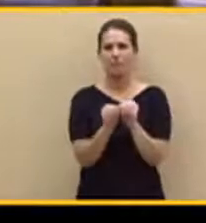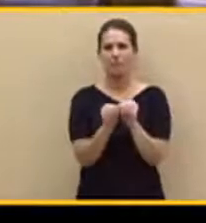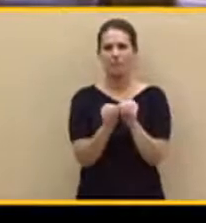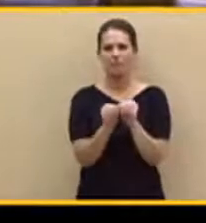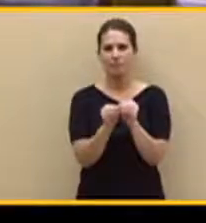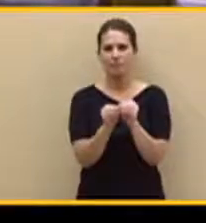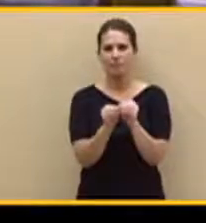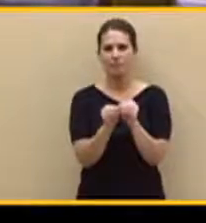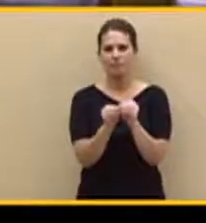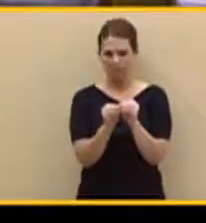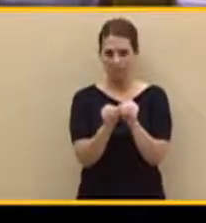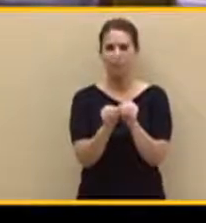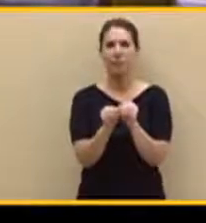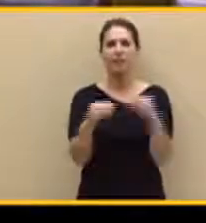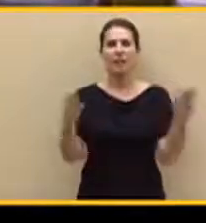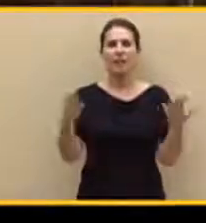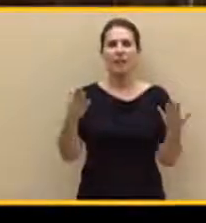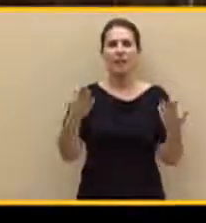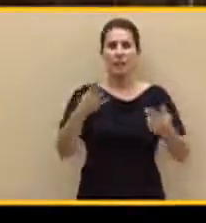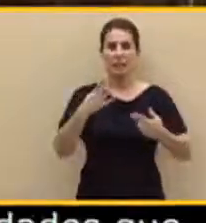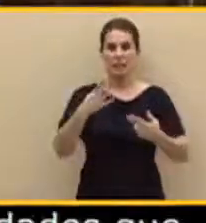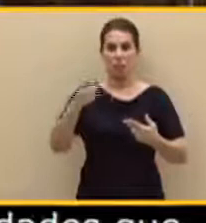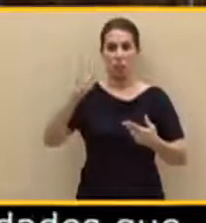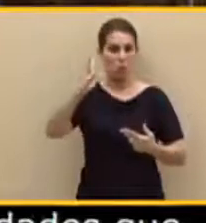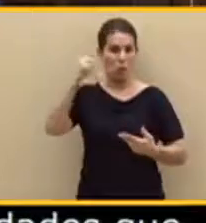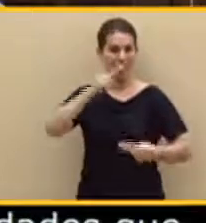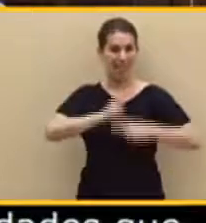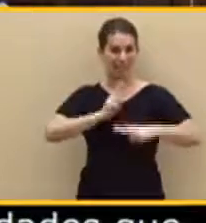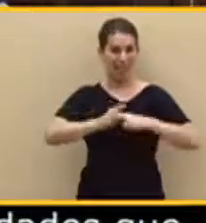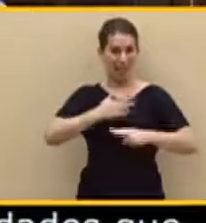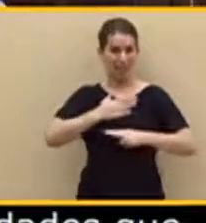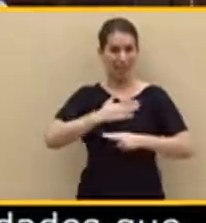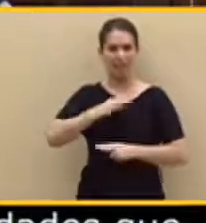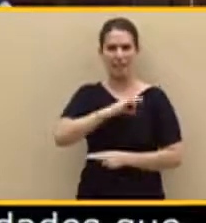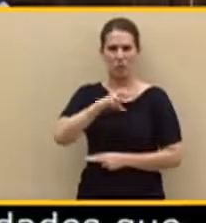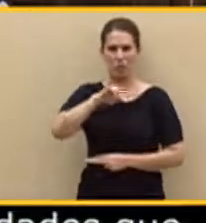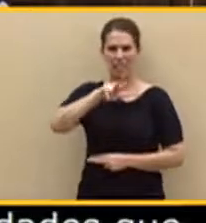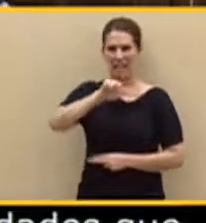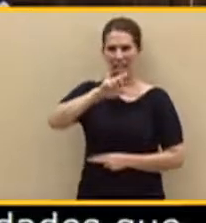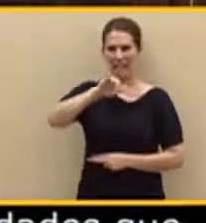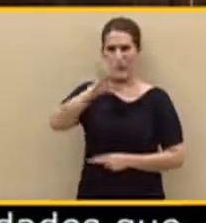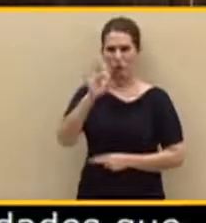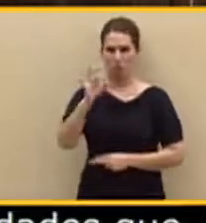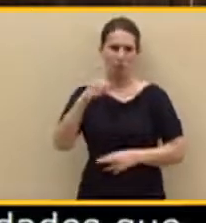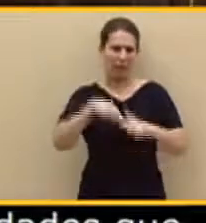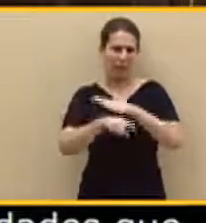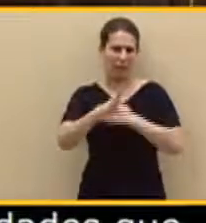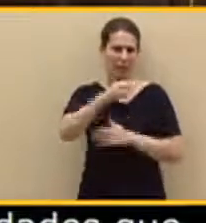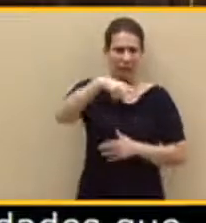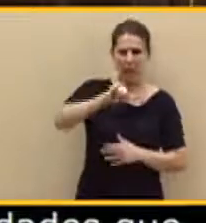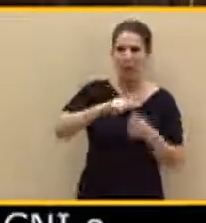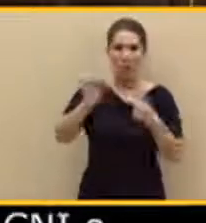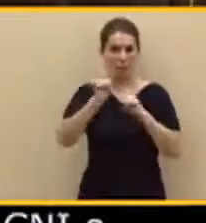que las identidades que adoptaba el señor Villarejo, abogado, agente del CNI o periodista, no estaban